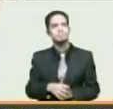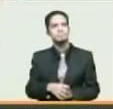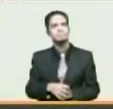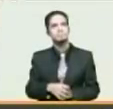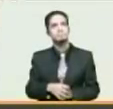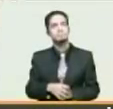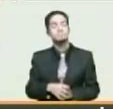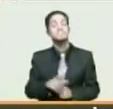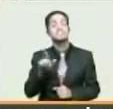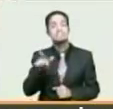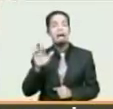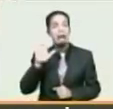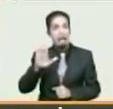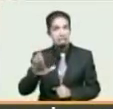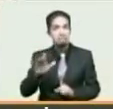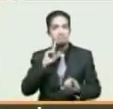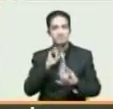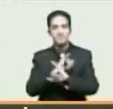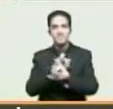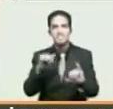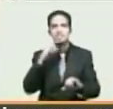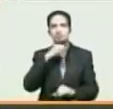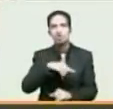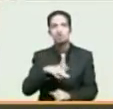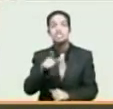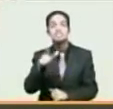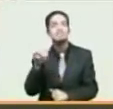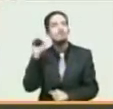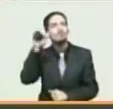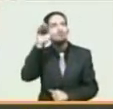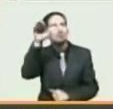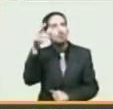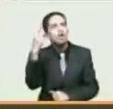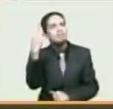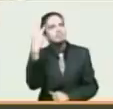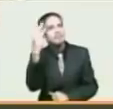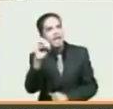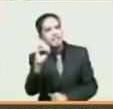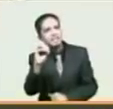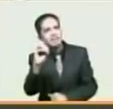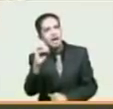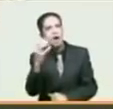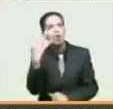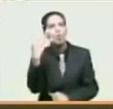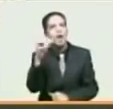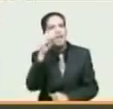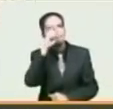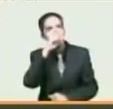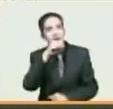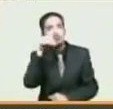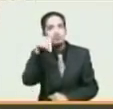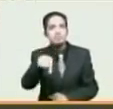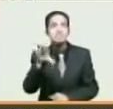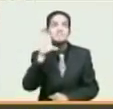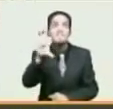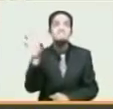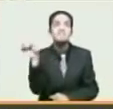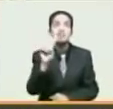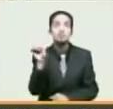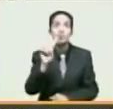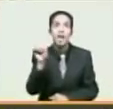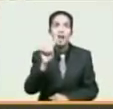historia. Y que dentro de 30, 40 años, Venezuela, nuestra República Bolivariana de Venezuela,